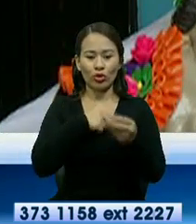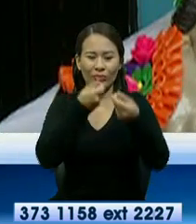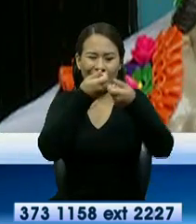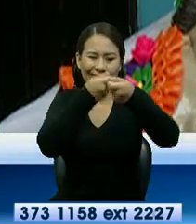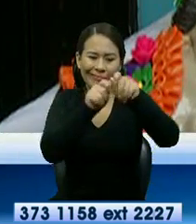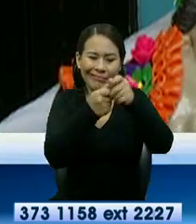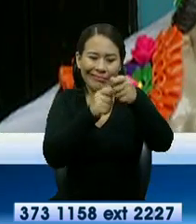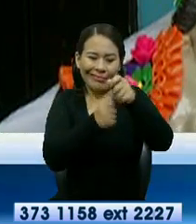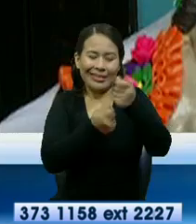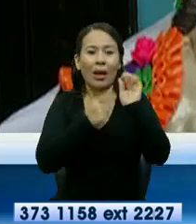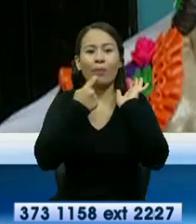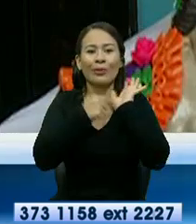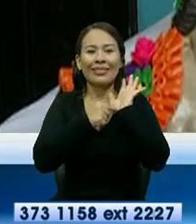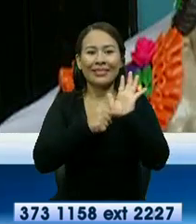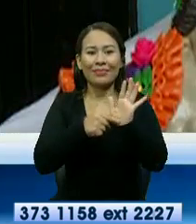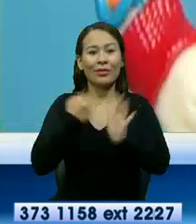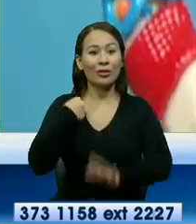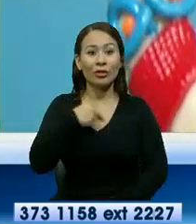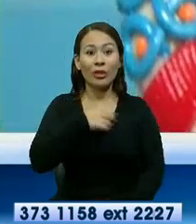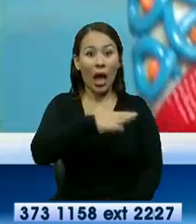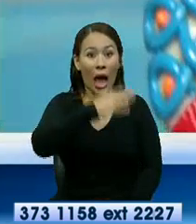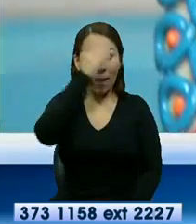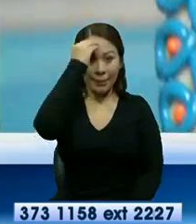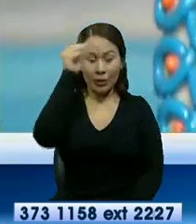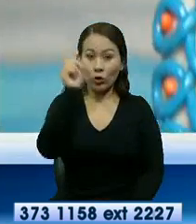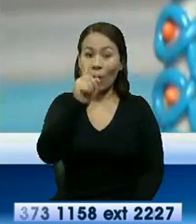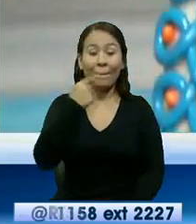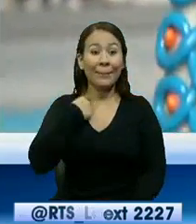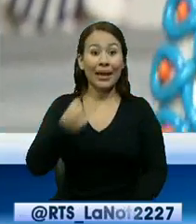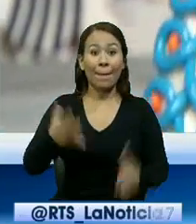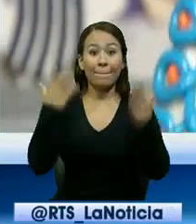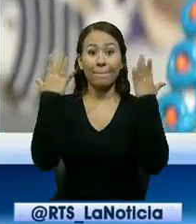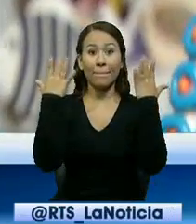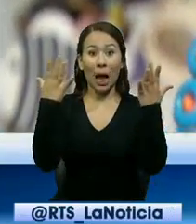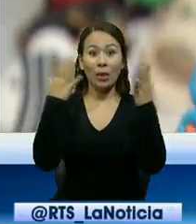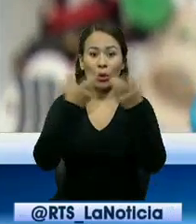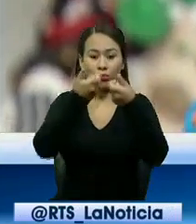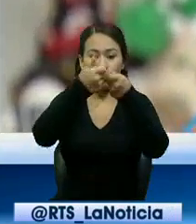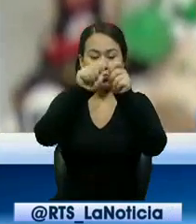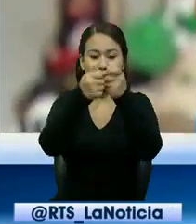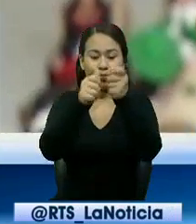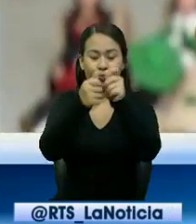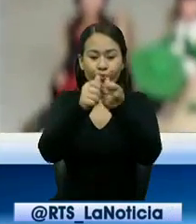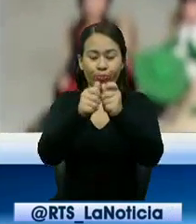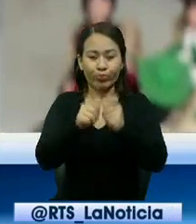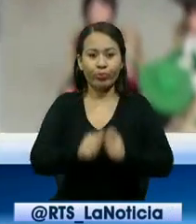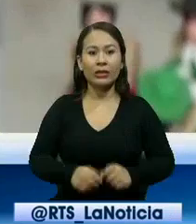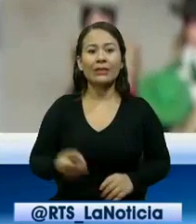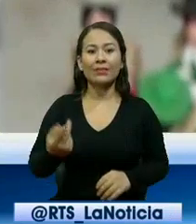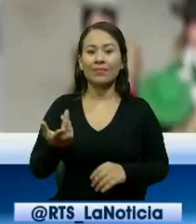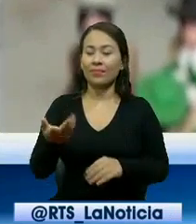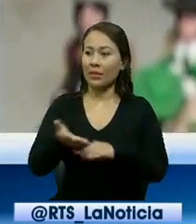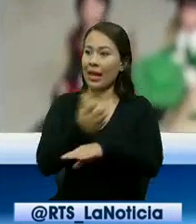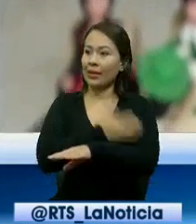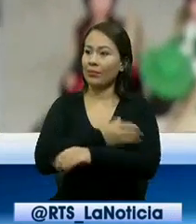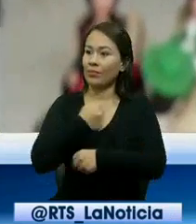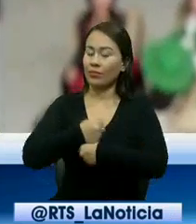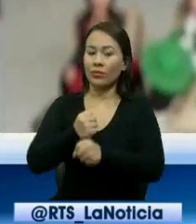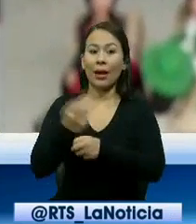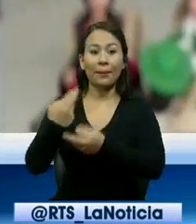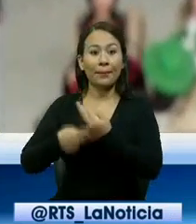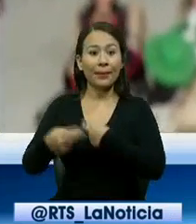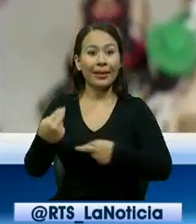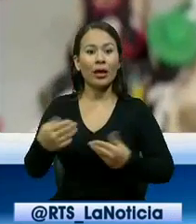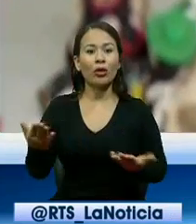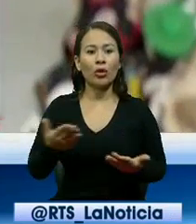Calderón y no lo queremos perder todo es A mano es la figurita de rabo que los llamaban que esos más era vendible